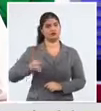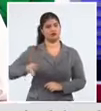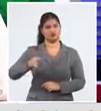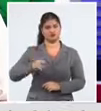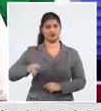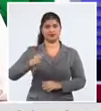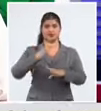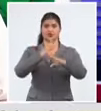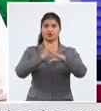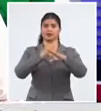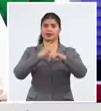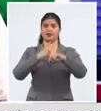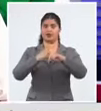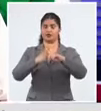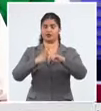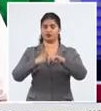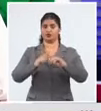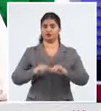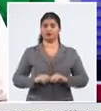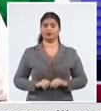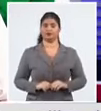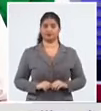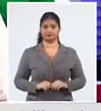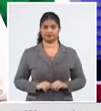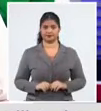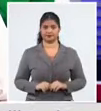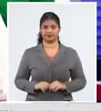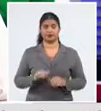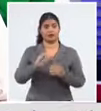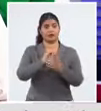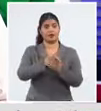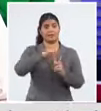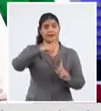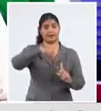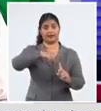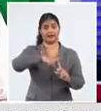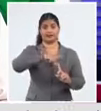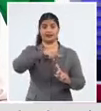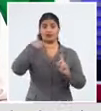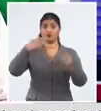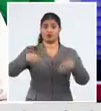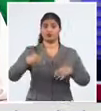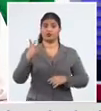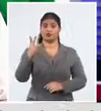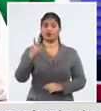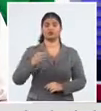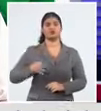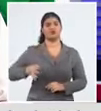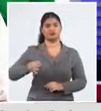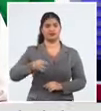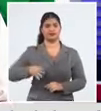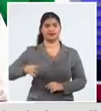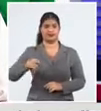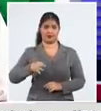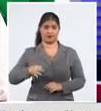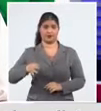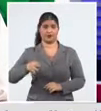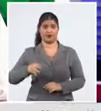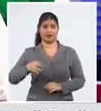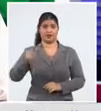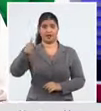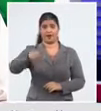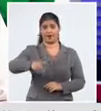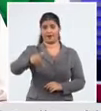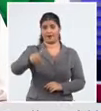Cruz del Norte. Y en Matanza fallecen 2 personas del municipio Jagüey Grande.